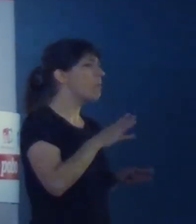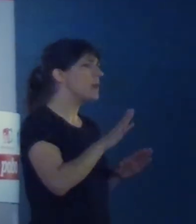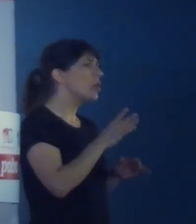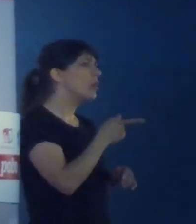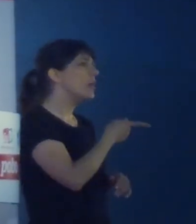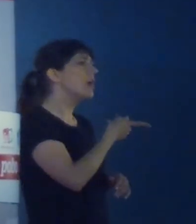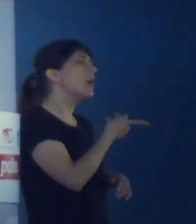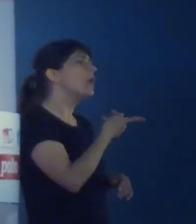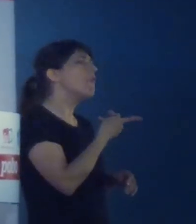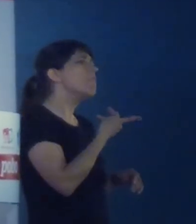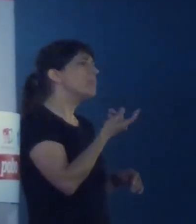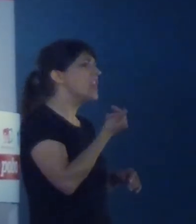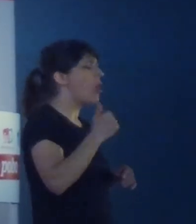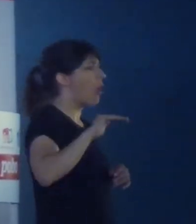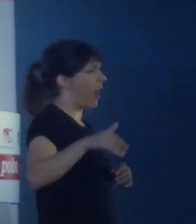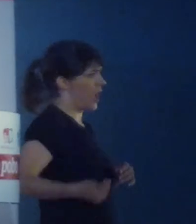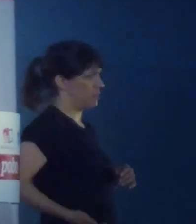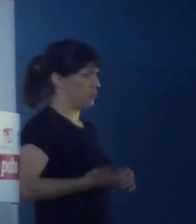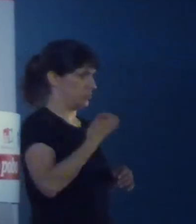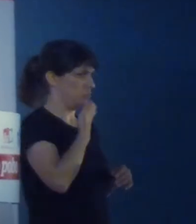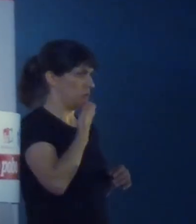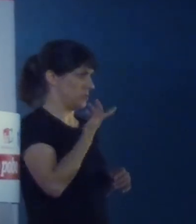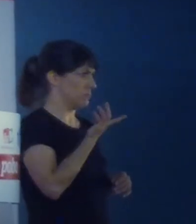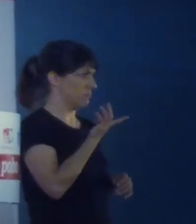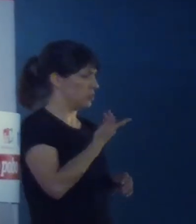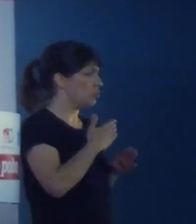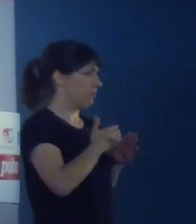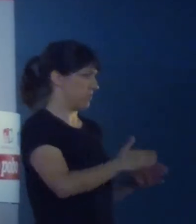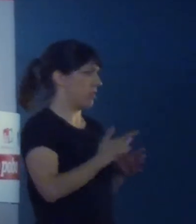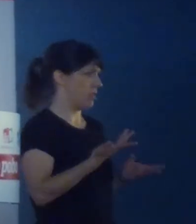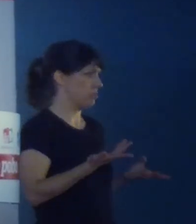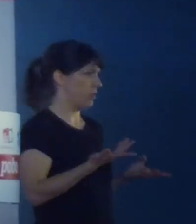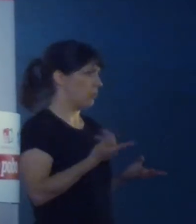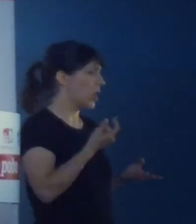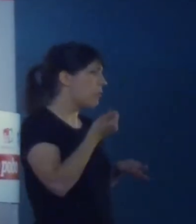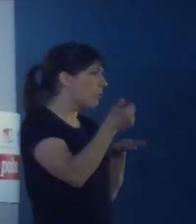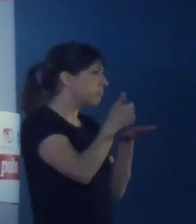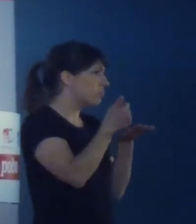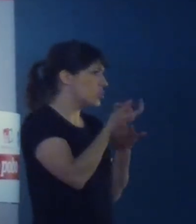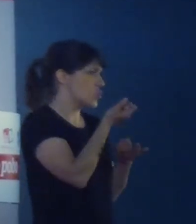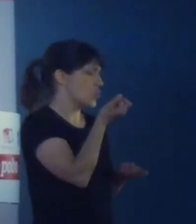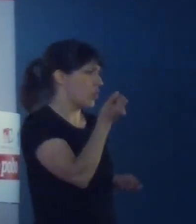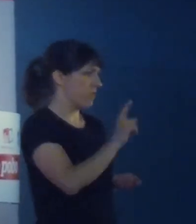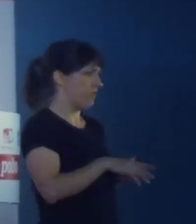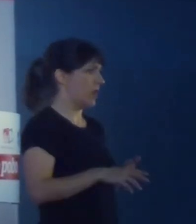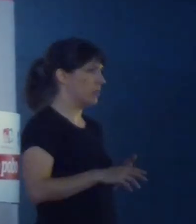rendas e non necesitaban gañar cartos. Pero, naturalmente, o que non queren é que poda haber